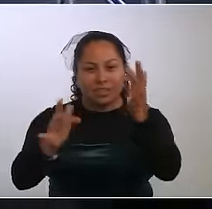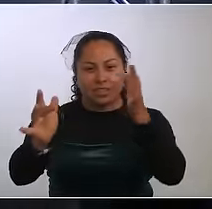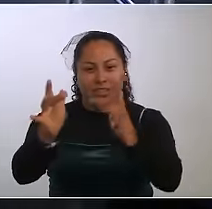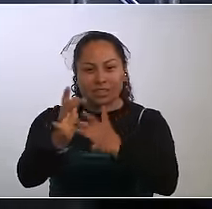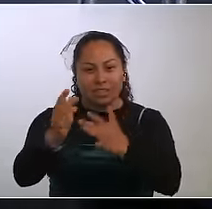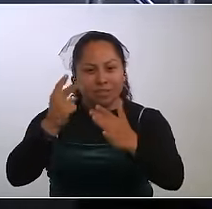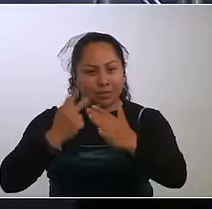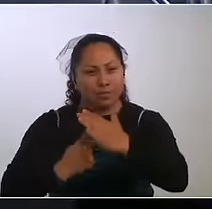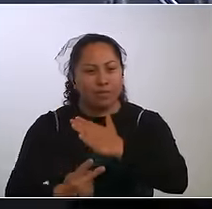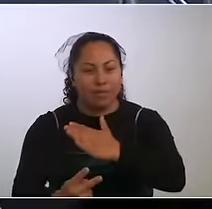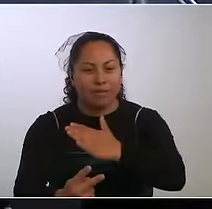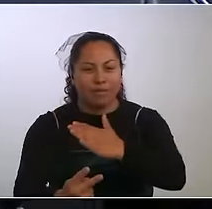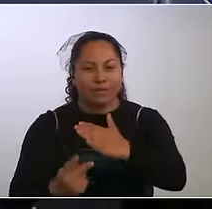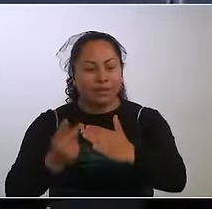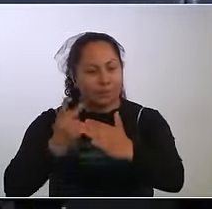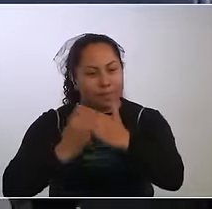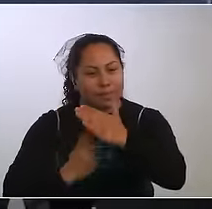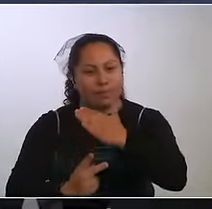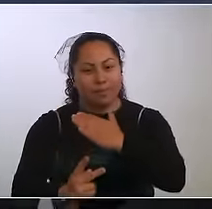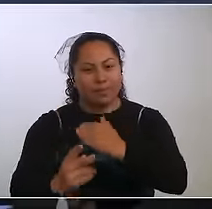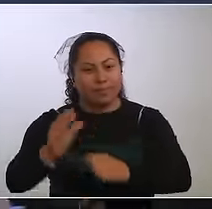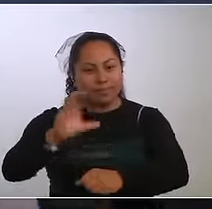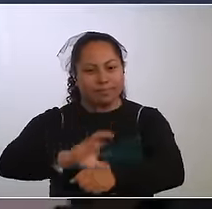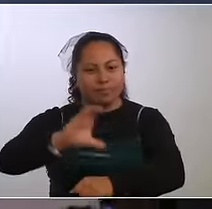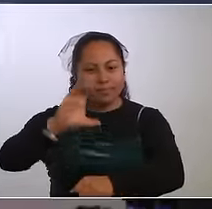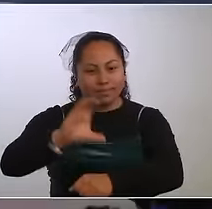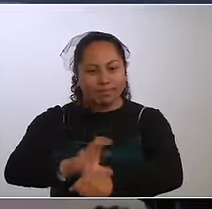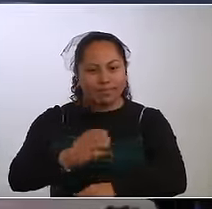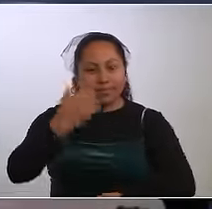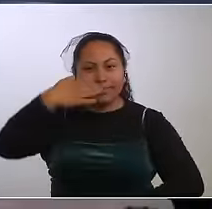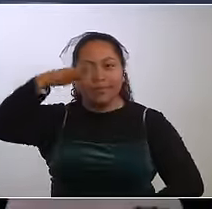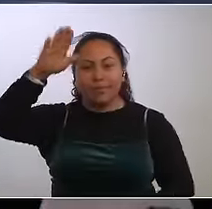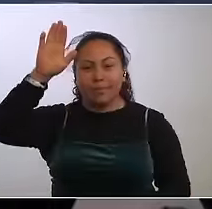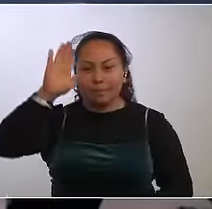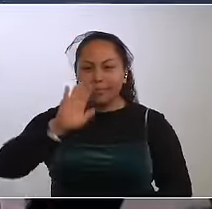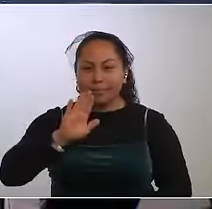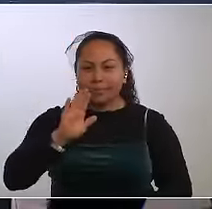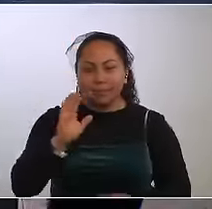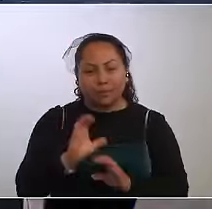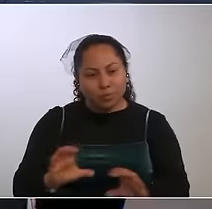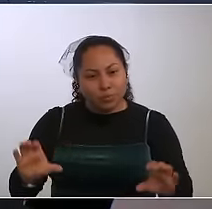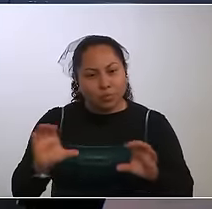Profetiza, iglesia, profetiza. Dios está por hacer cosas grandes.